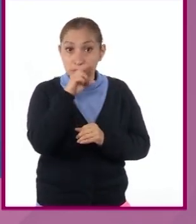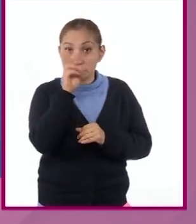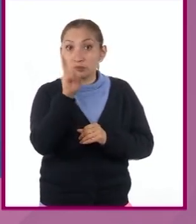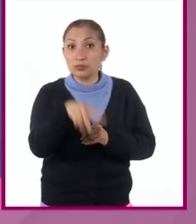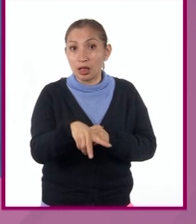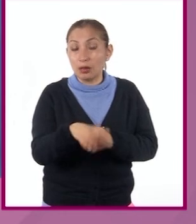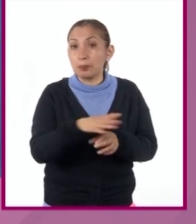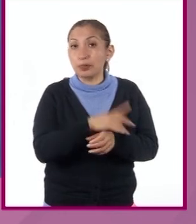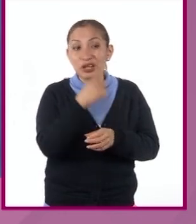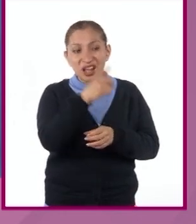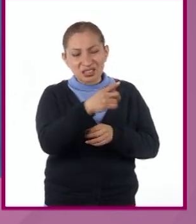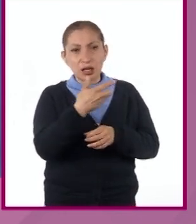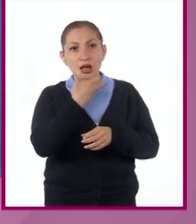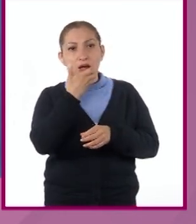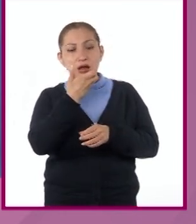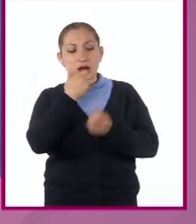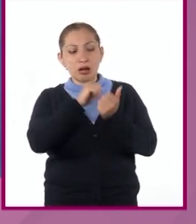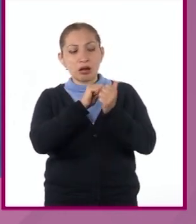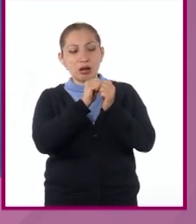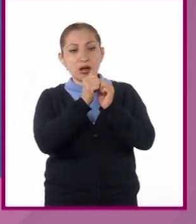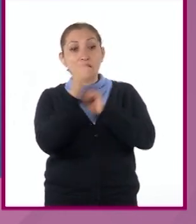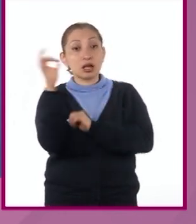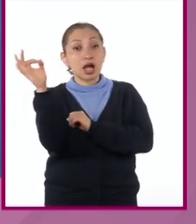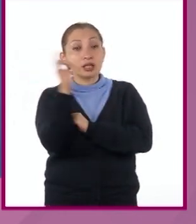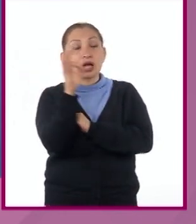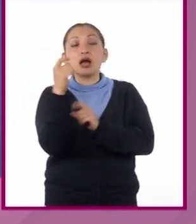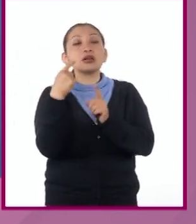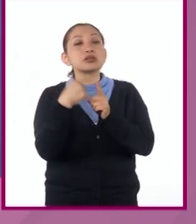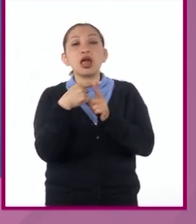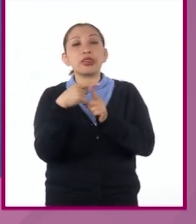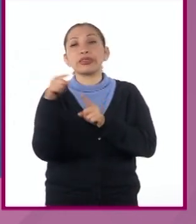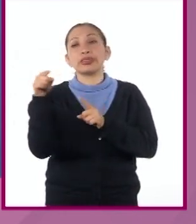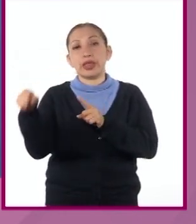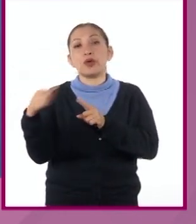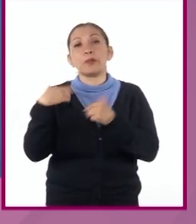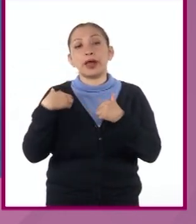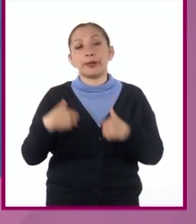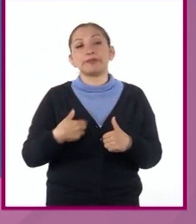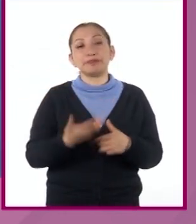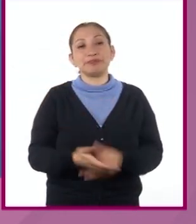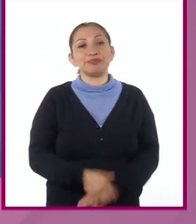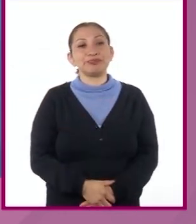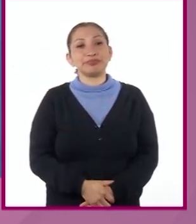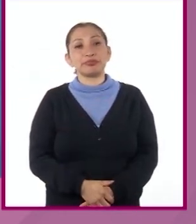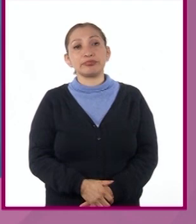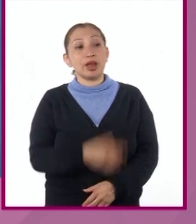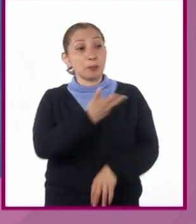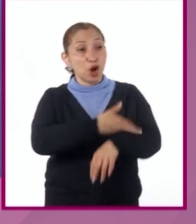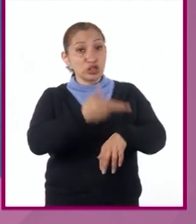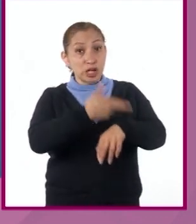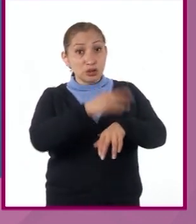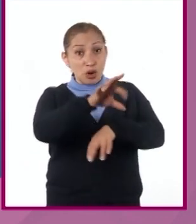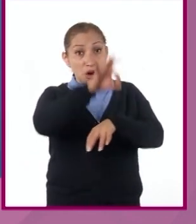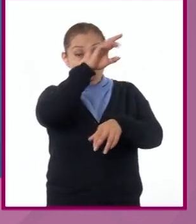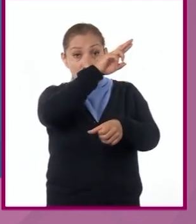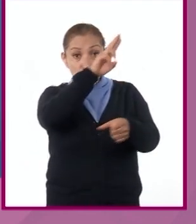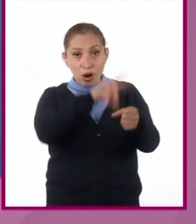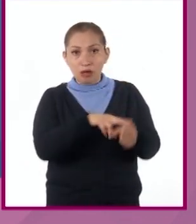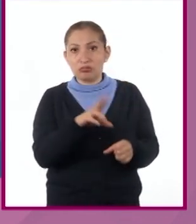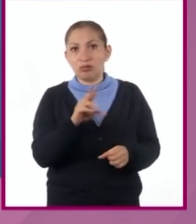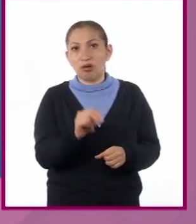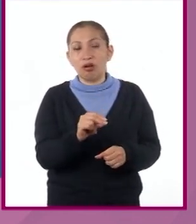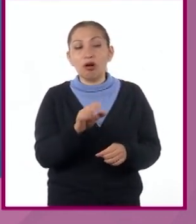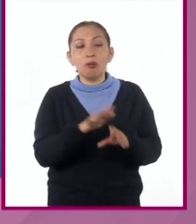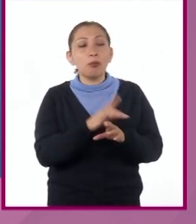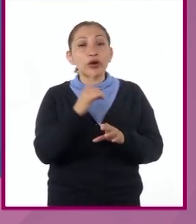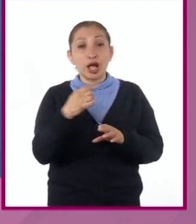preocuparnos, ya que estas adaptaciones posiblemente fueron provocadas por el ser humano. y no por un proceso de selección natural, ya